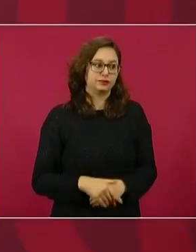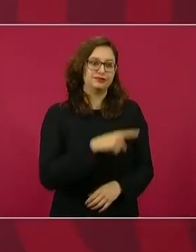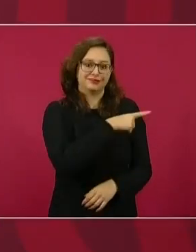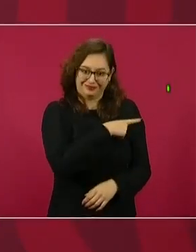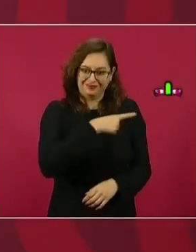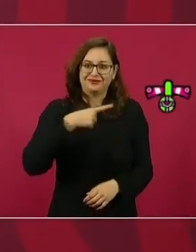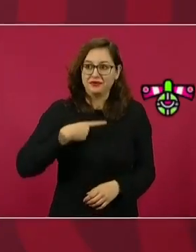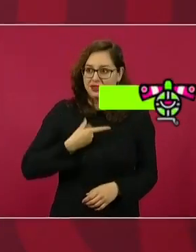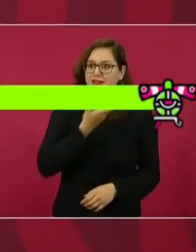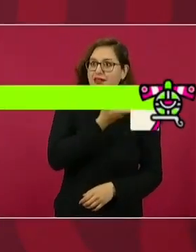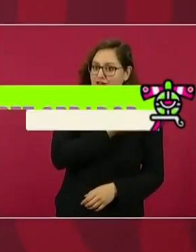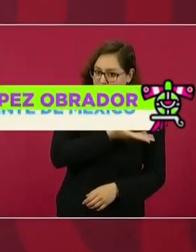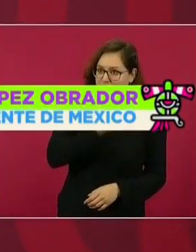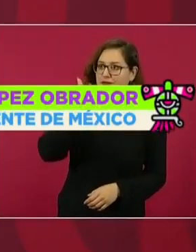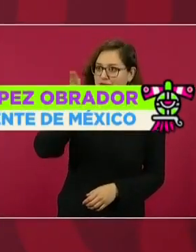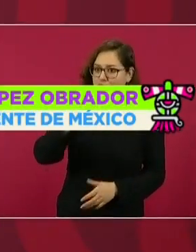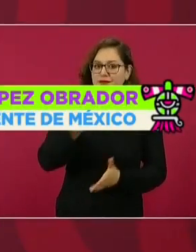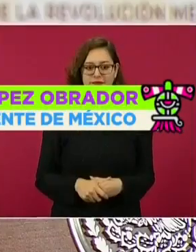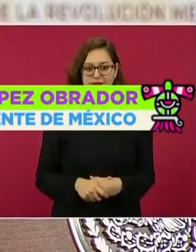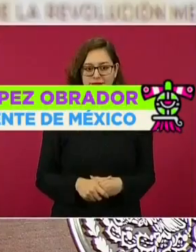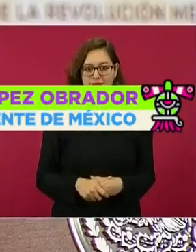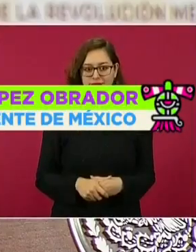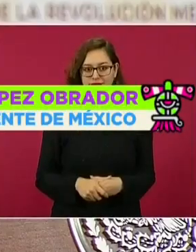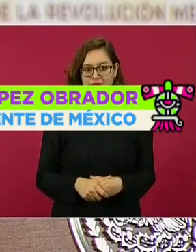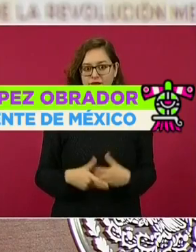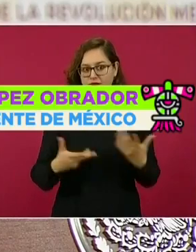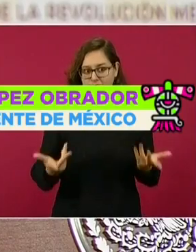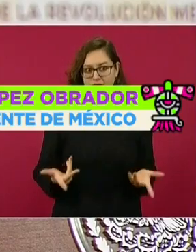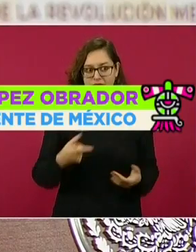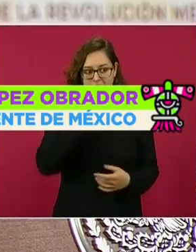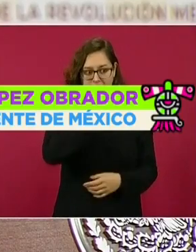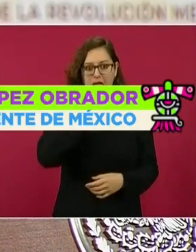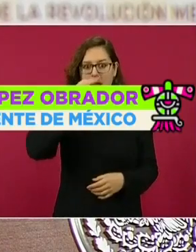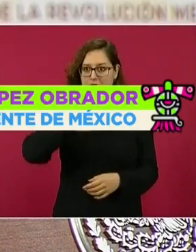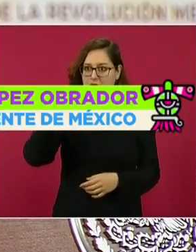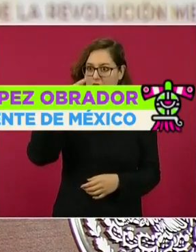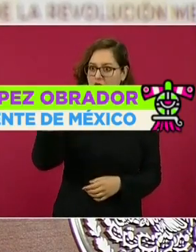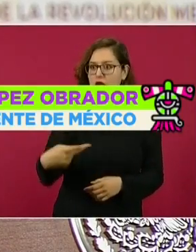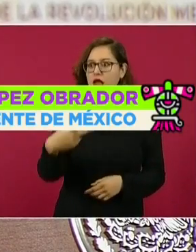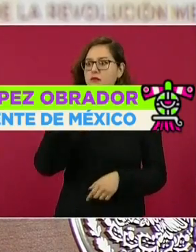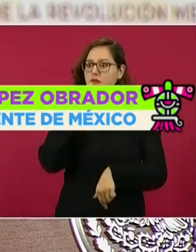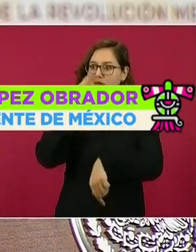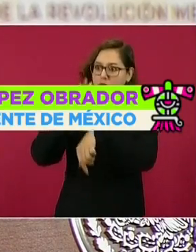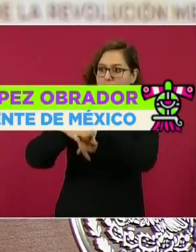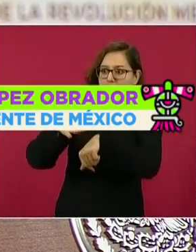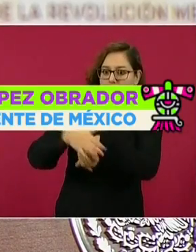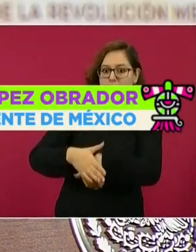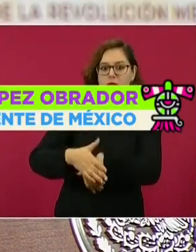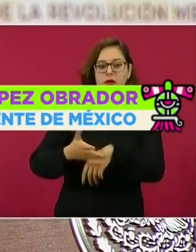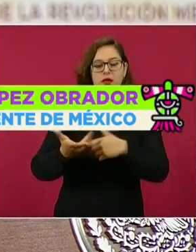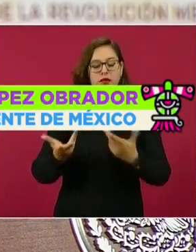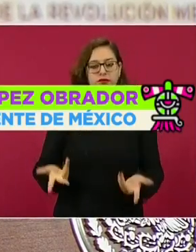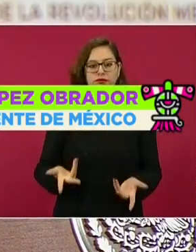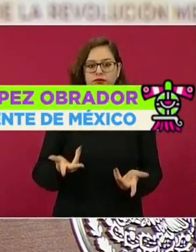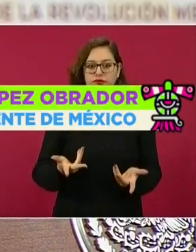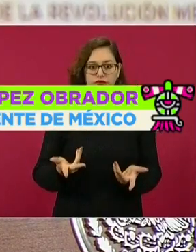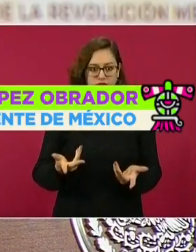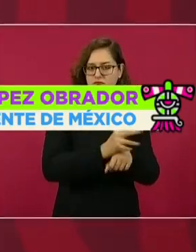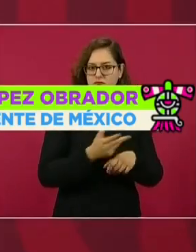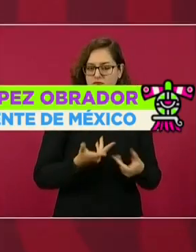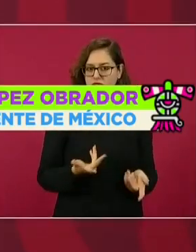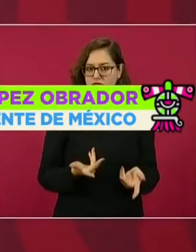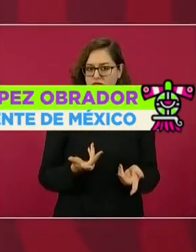presentar sus denuncias, acudir al Ministerio Público y con toda la